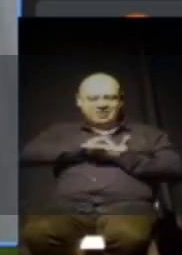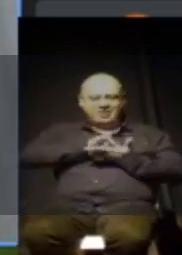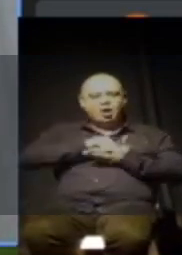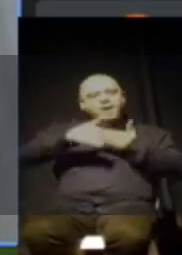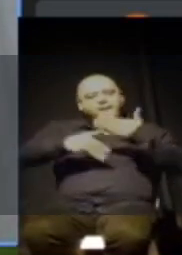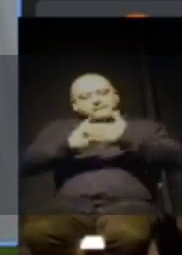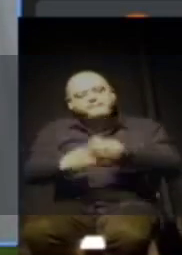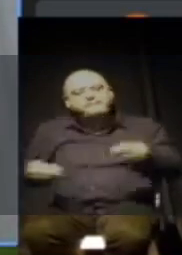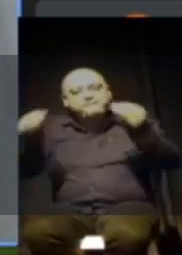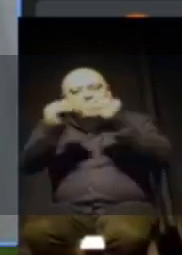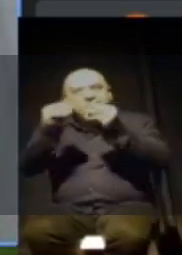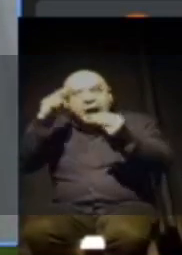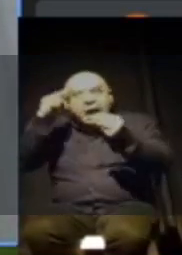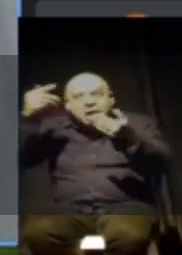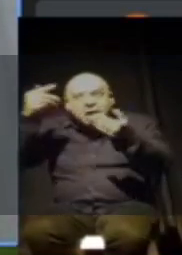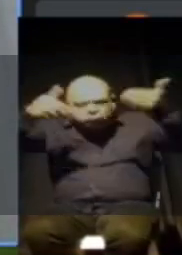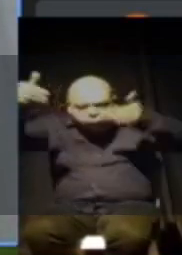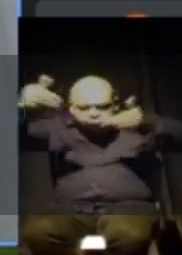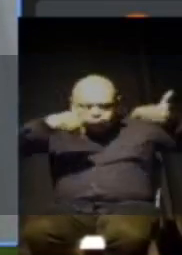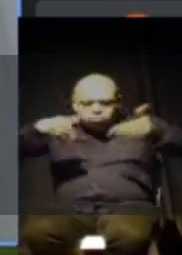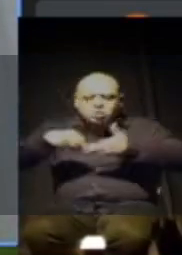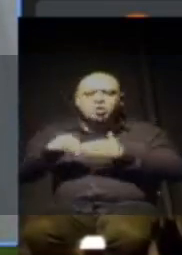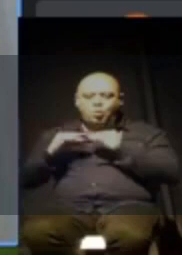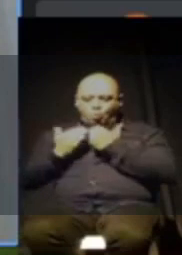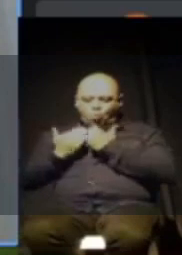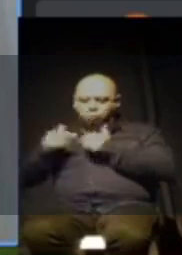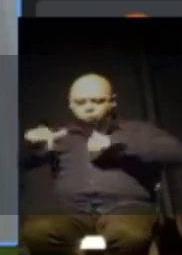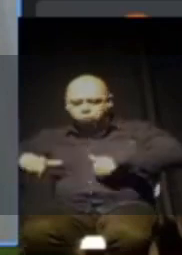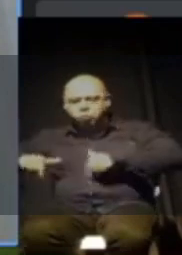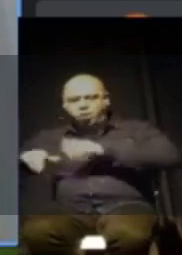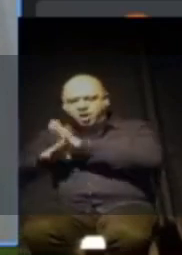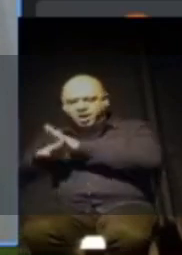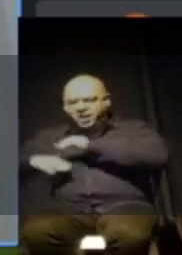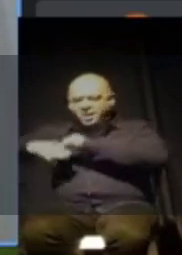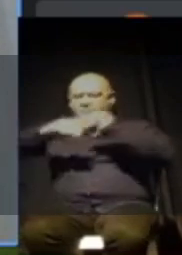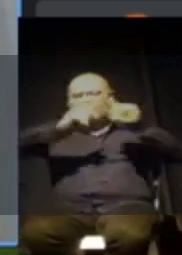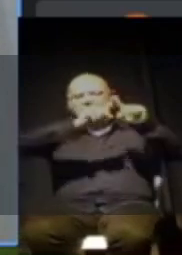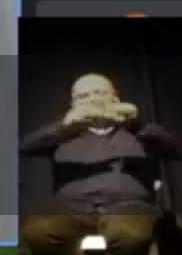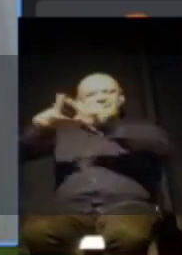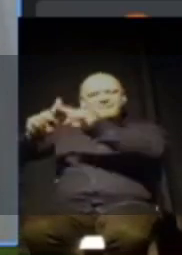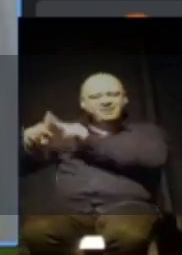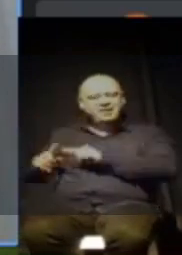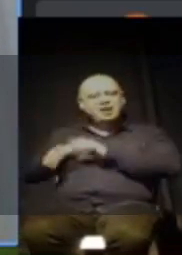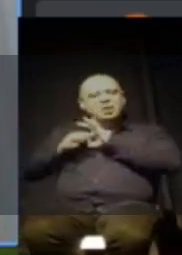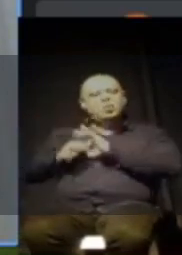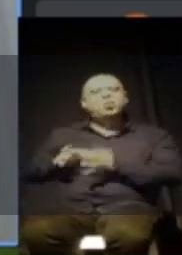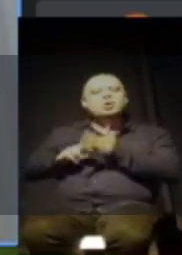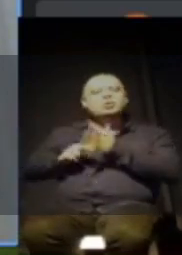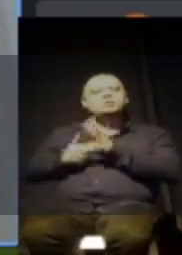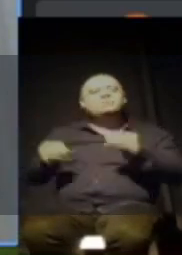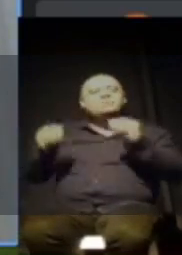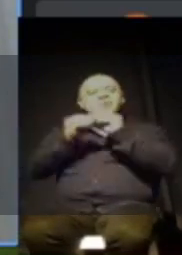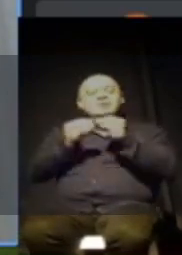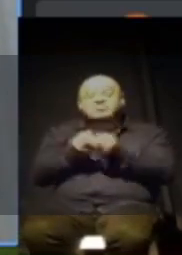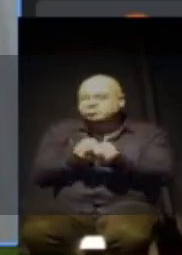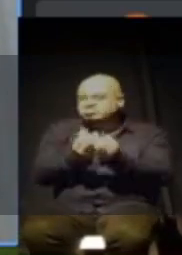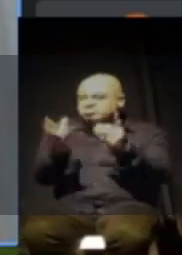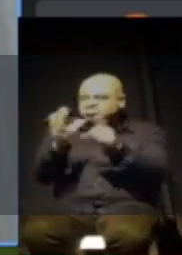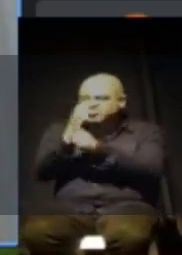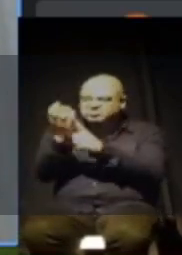de los cuales, pues, hemos evocado. Una escuela y educación no hegemónicas deben propender por la alterculturalidad y